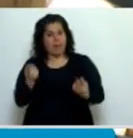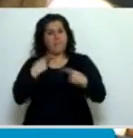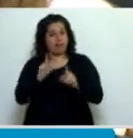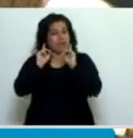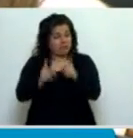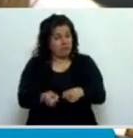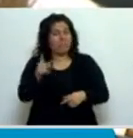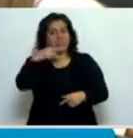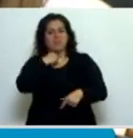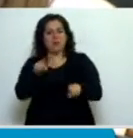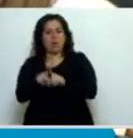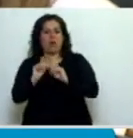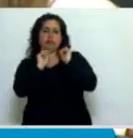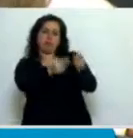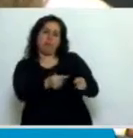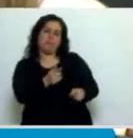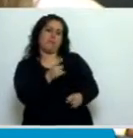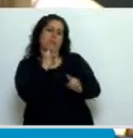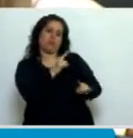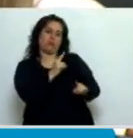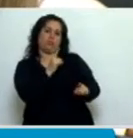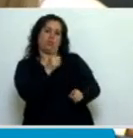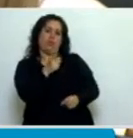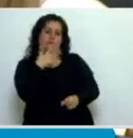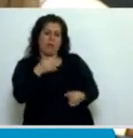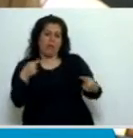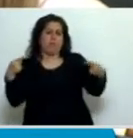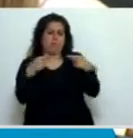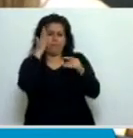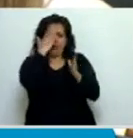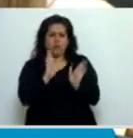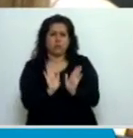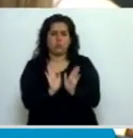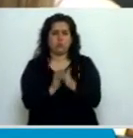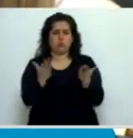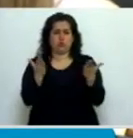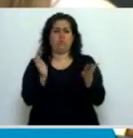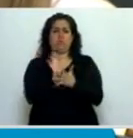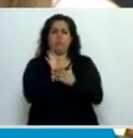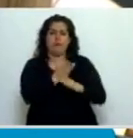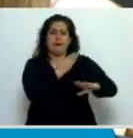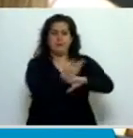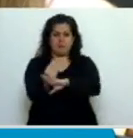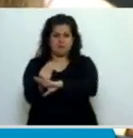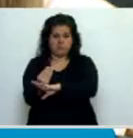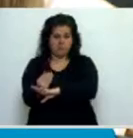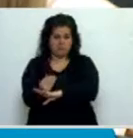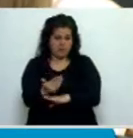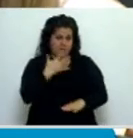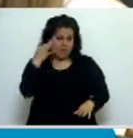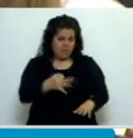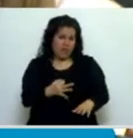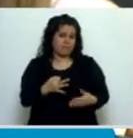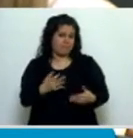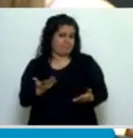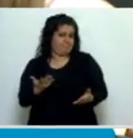pretenden darle un mandato claramente inconstitucional por el sistema de representación que vaya mucho más